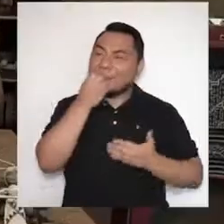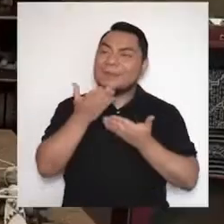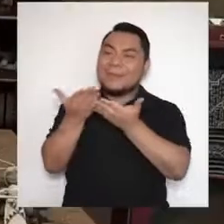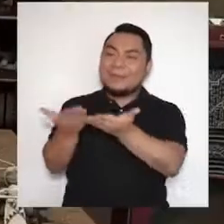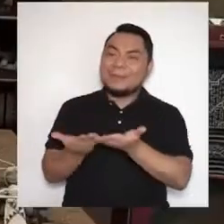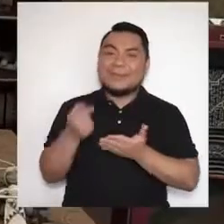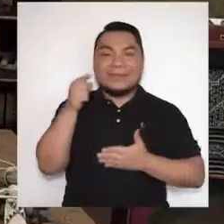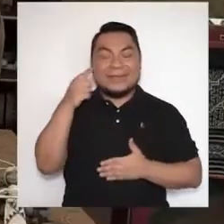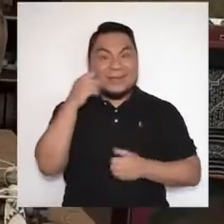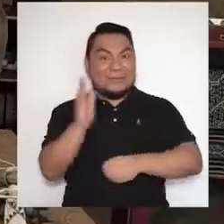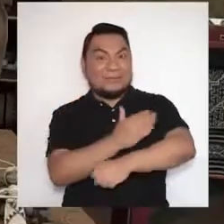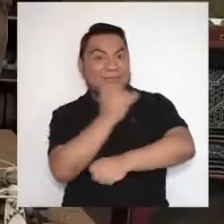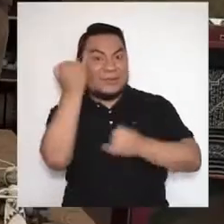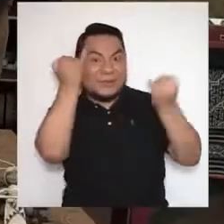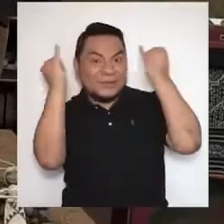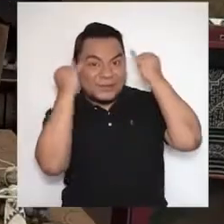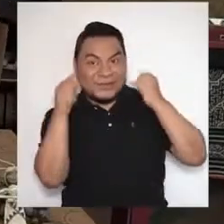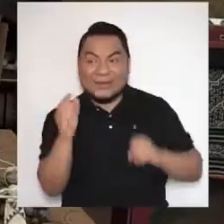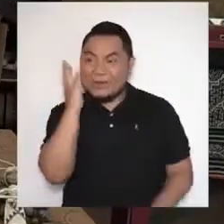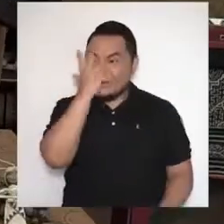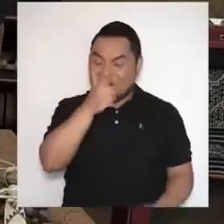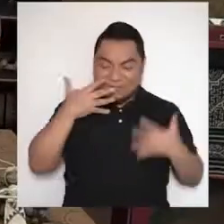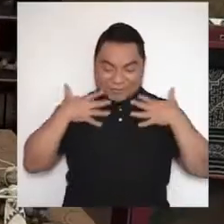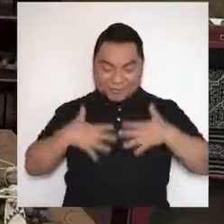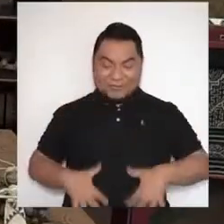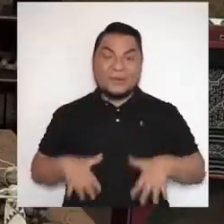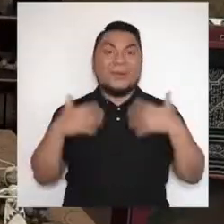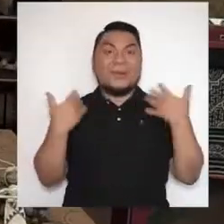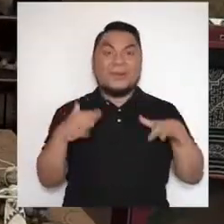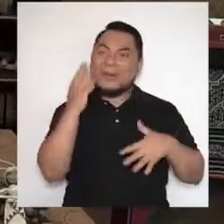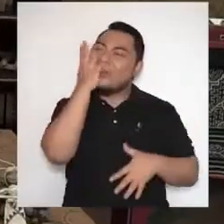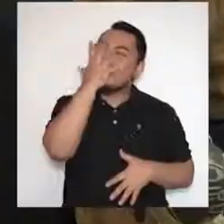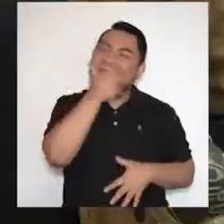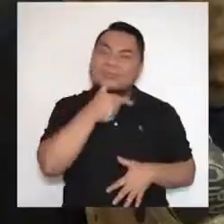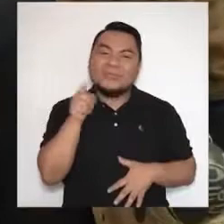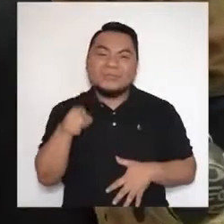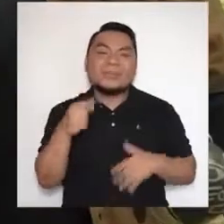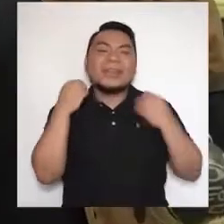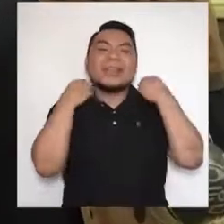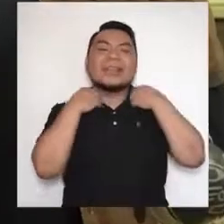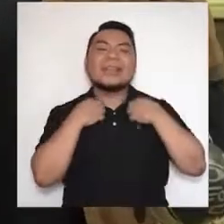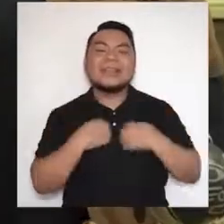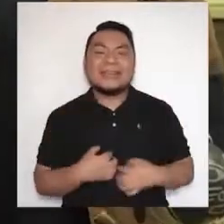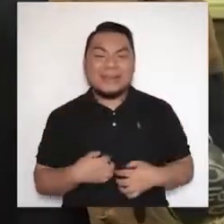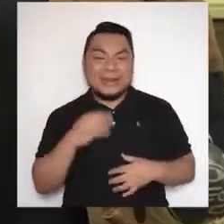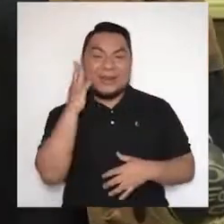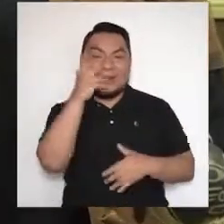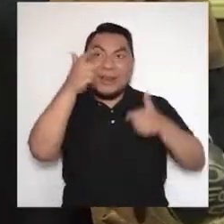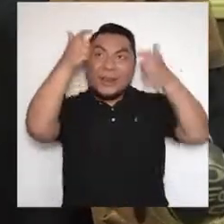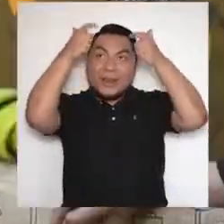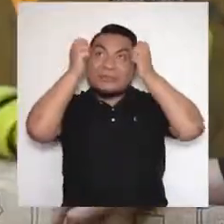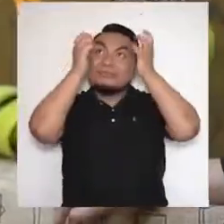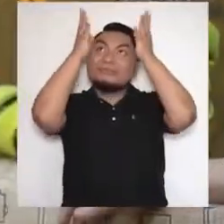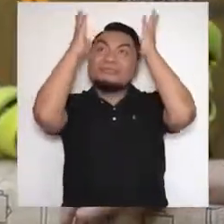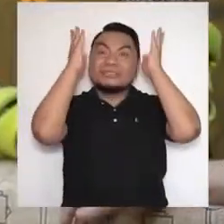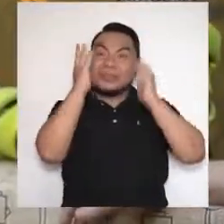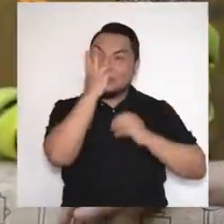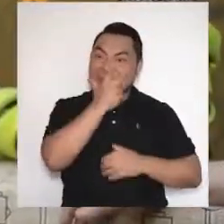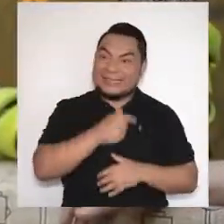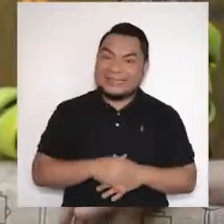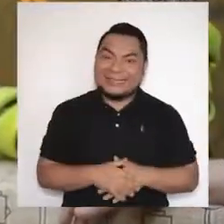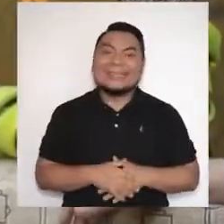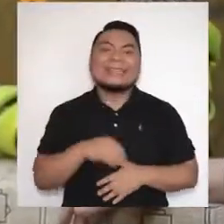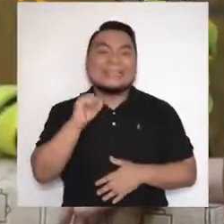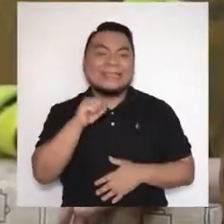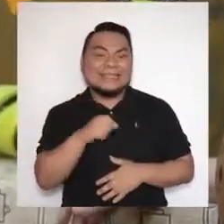Ando Musicreando. Pero qué lindo traje. Qué linda corona. Y chavir si